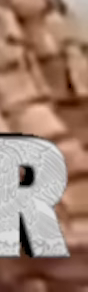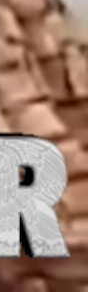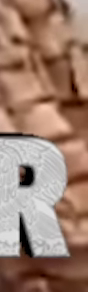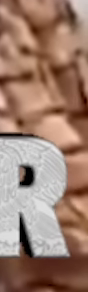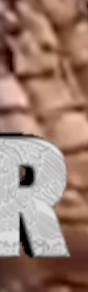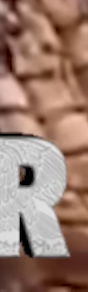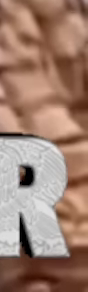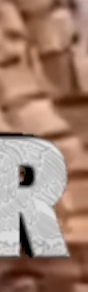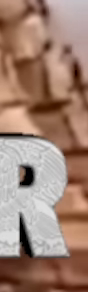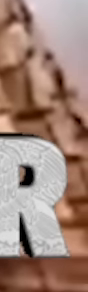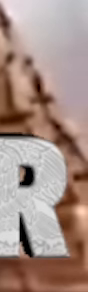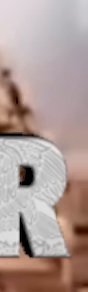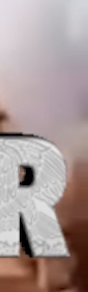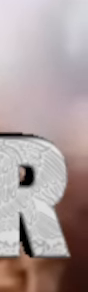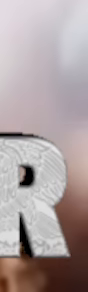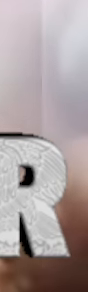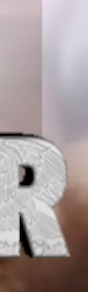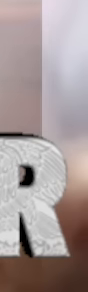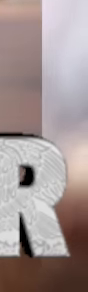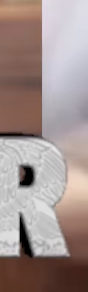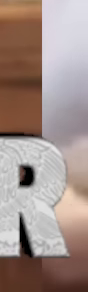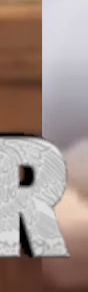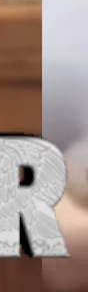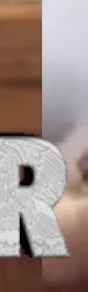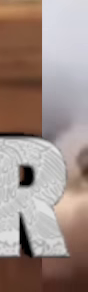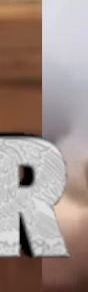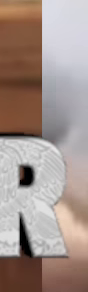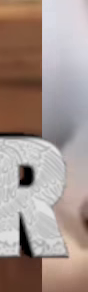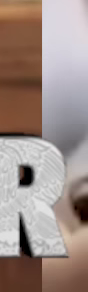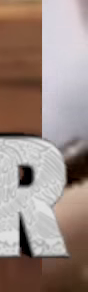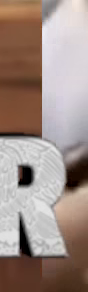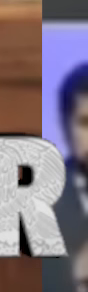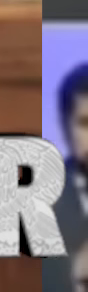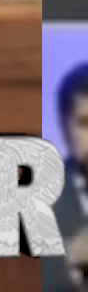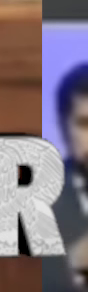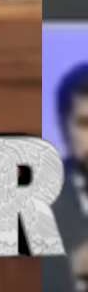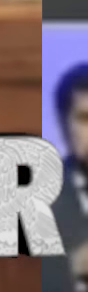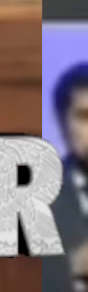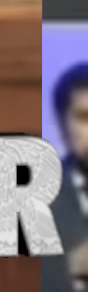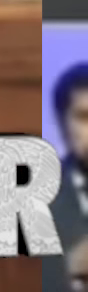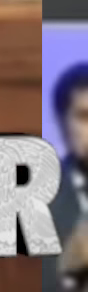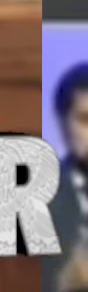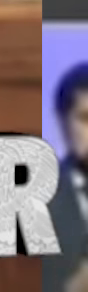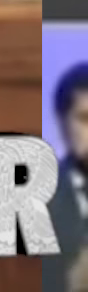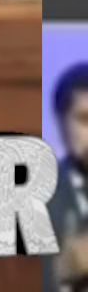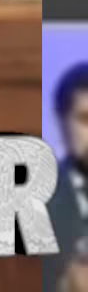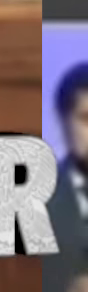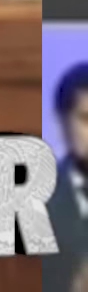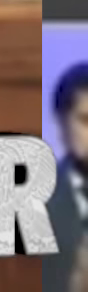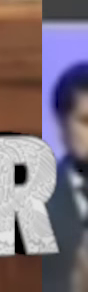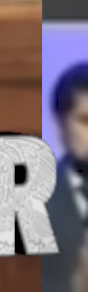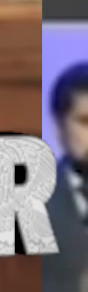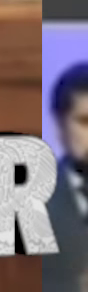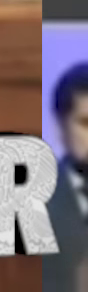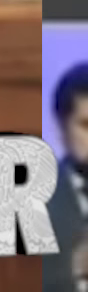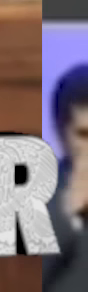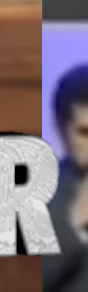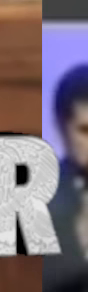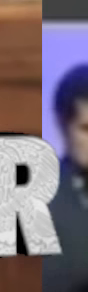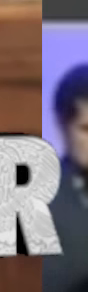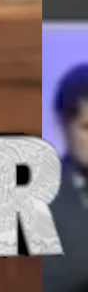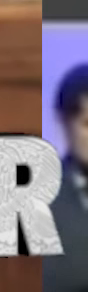continúa como ya estaba estipulada vamos a escucharlo directamente de la presidenta del tribunal electoral Mónica Soto confirmando que